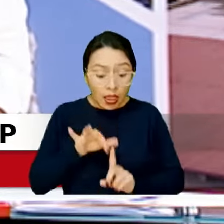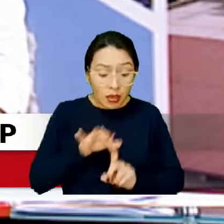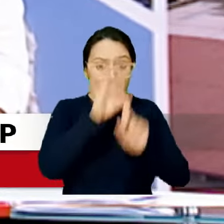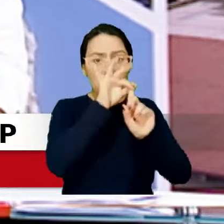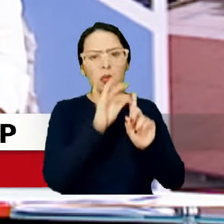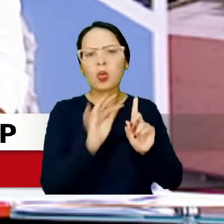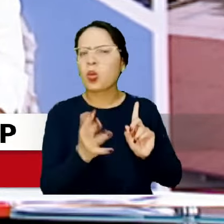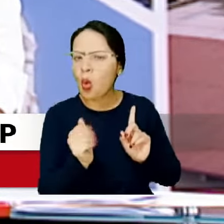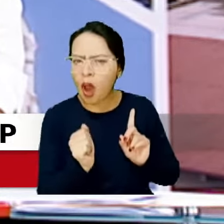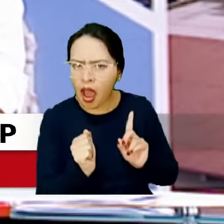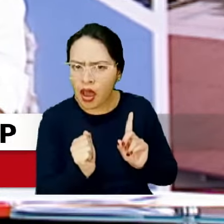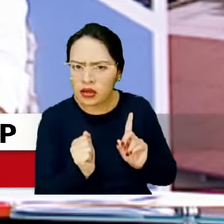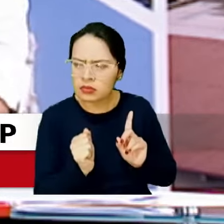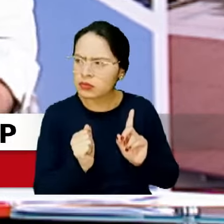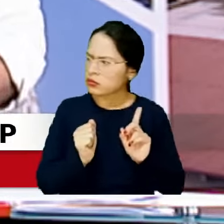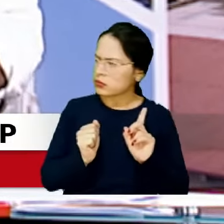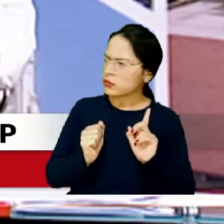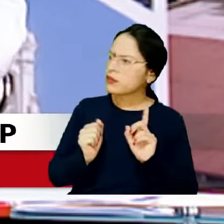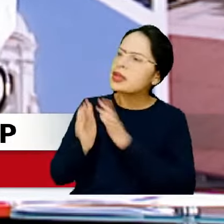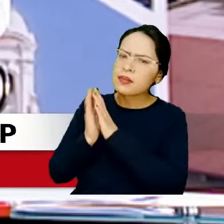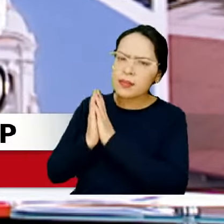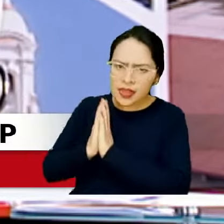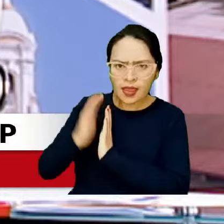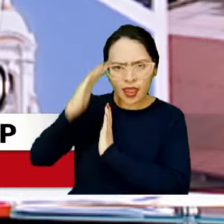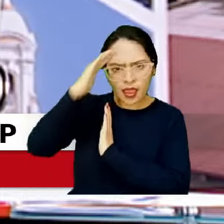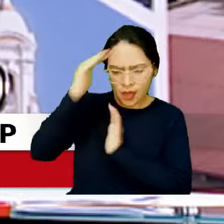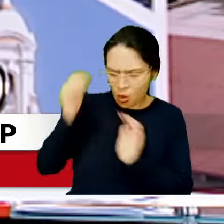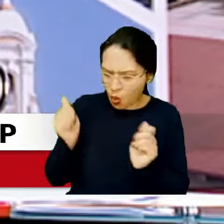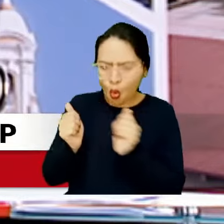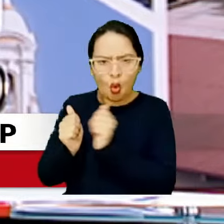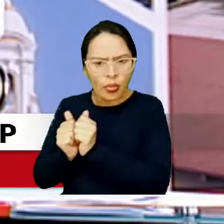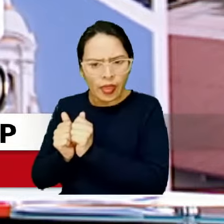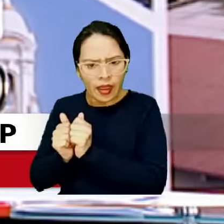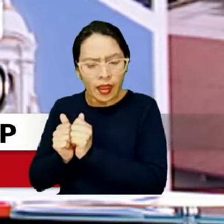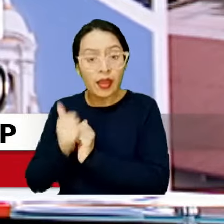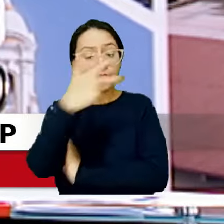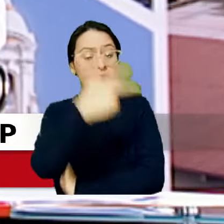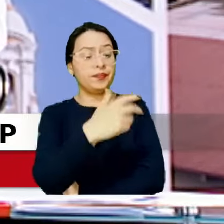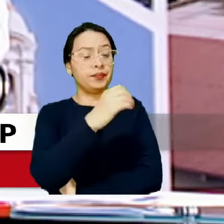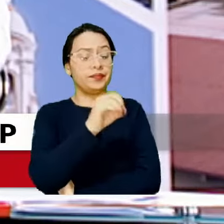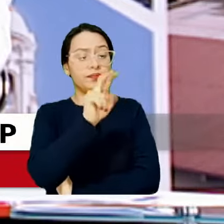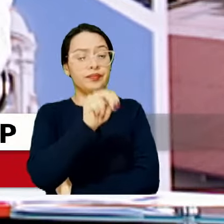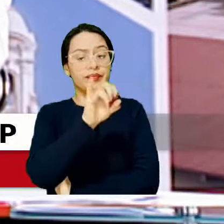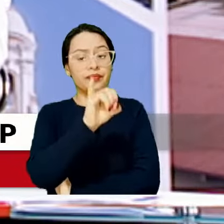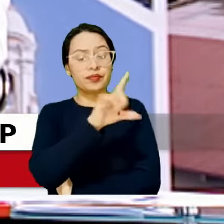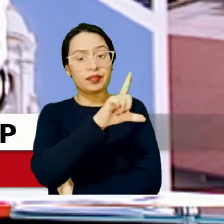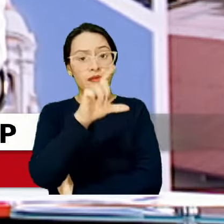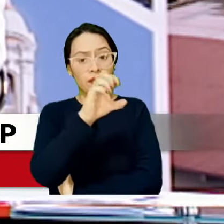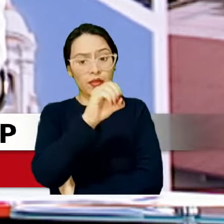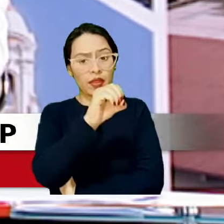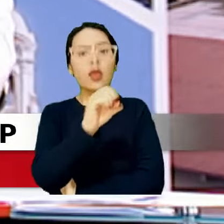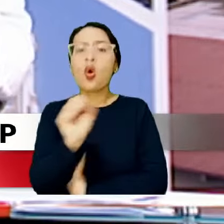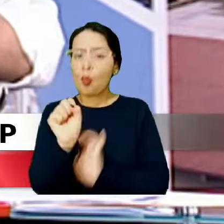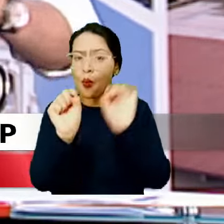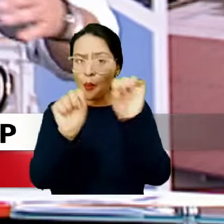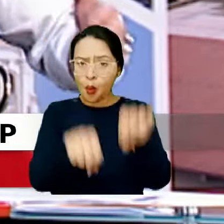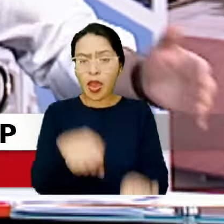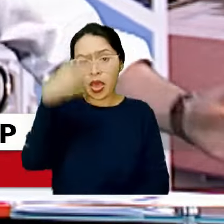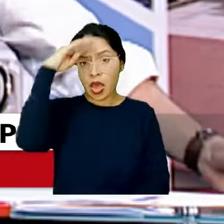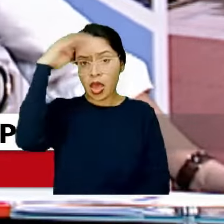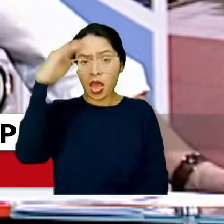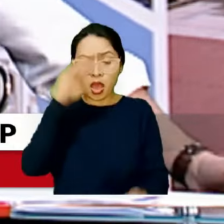ayuda a la policía para que le acompañe? Porque el alcalde Chonillo y más de 17 alcaldes que tienen seguridad y otros 22 que han solicitado